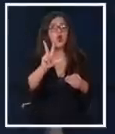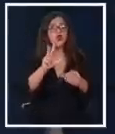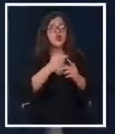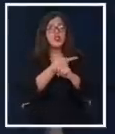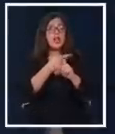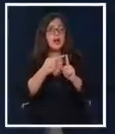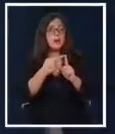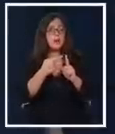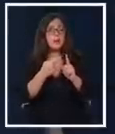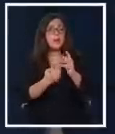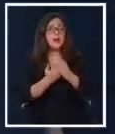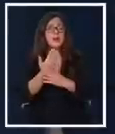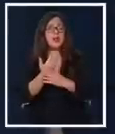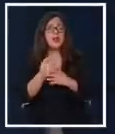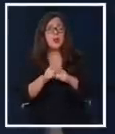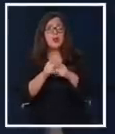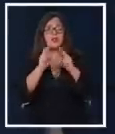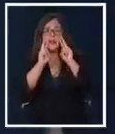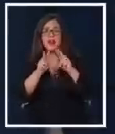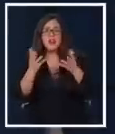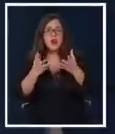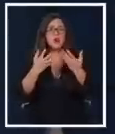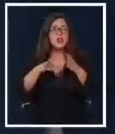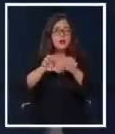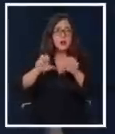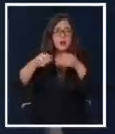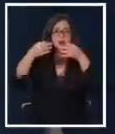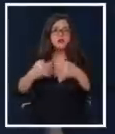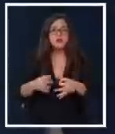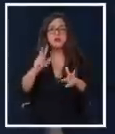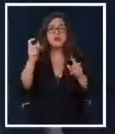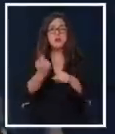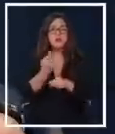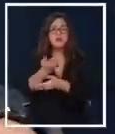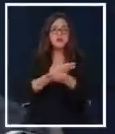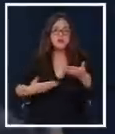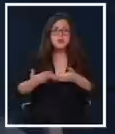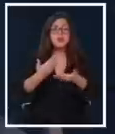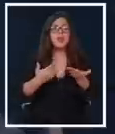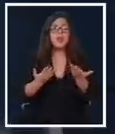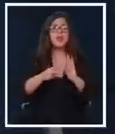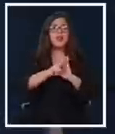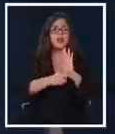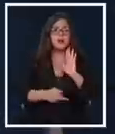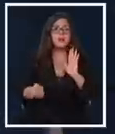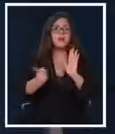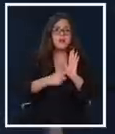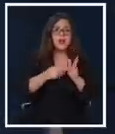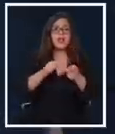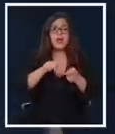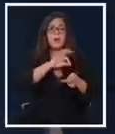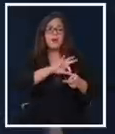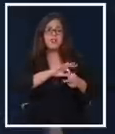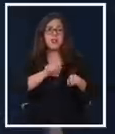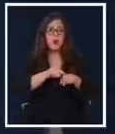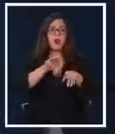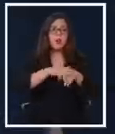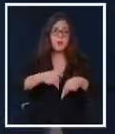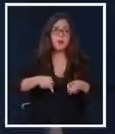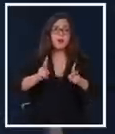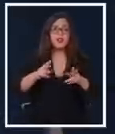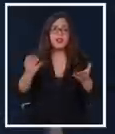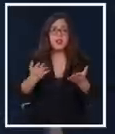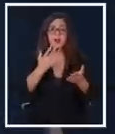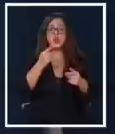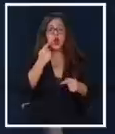pymes como seguimos adelante en este acuerdo y así los diálogos de la reforma tributaria los diálogos de la reforma previsional que nos van a permitir sin atajos